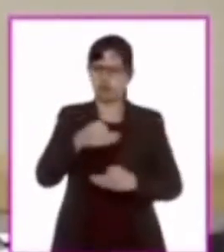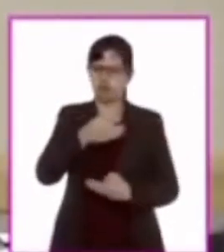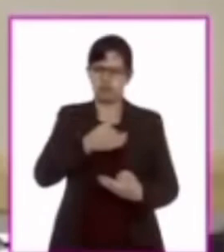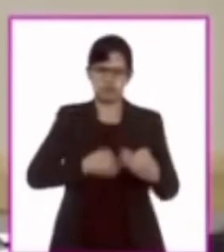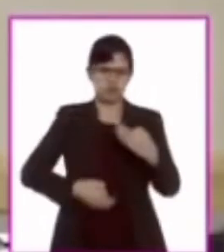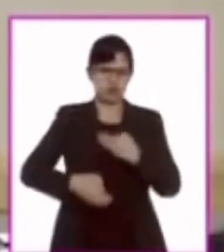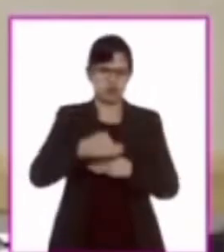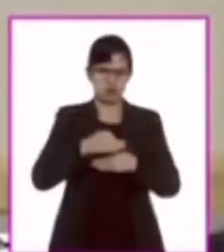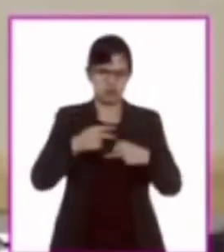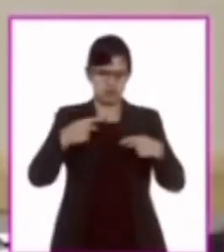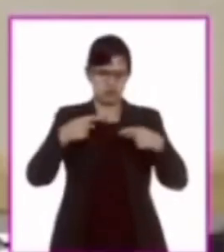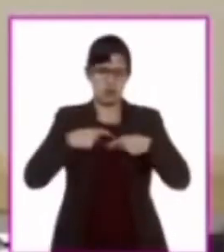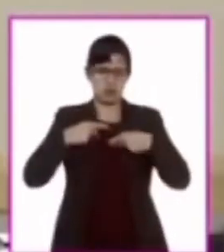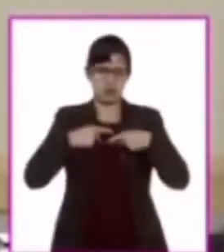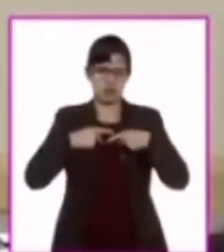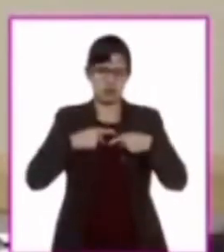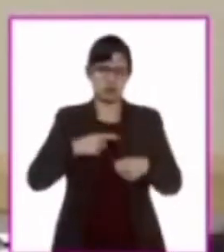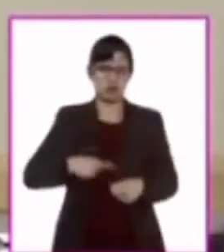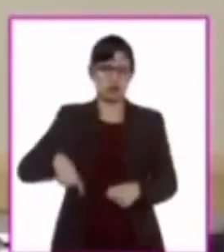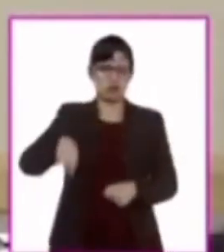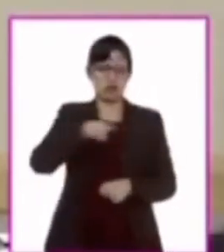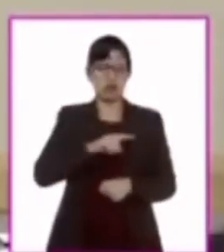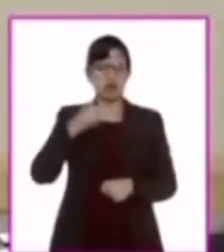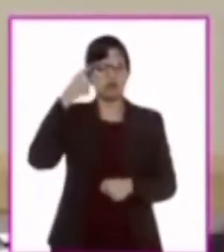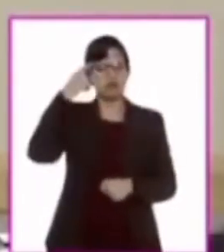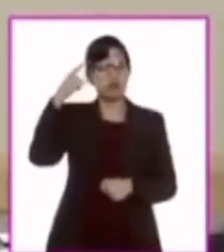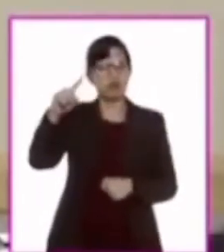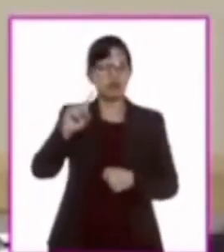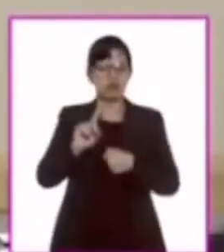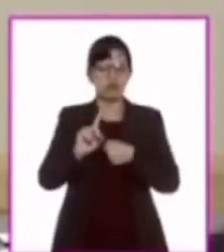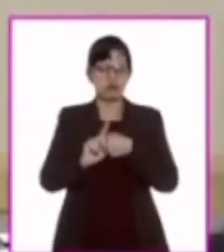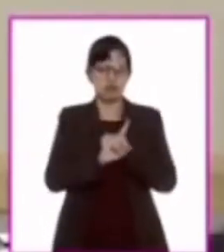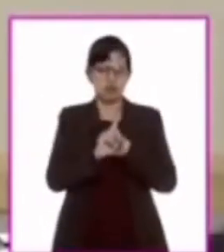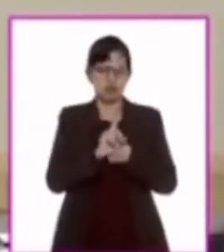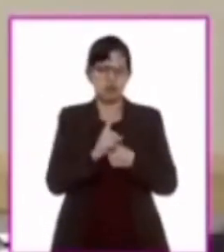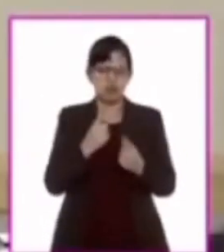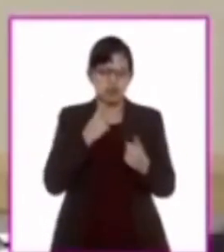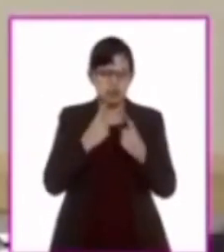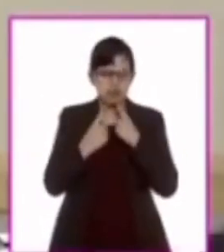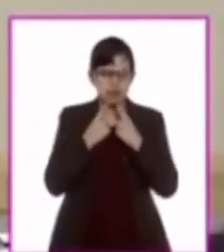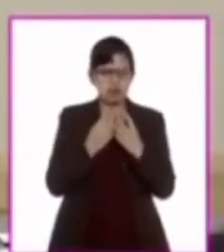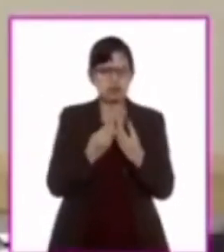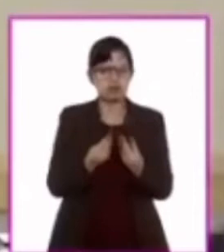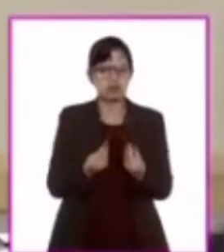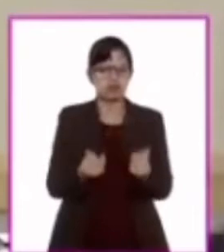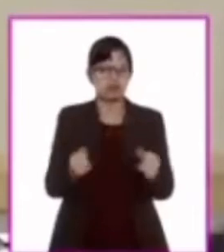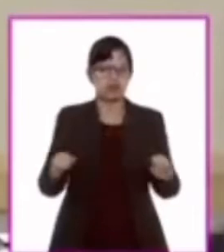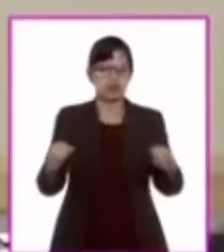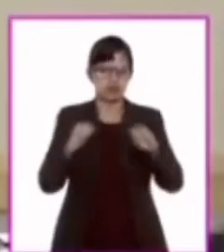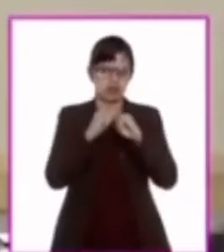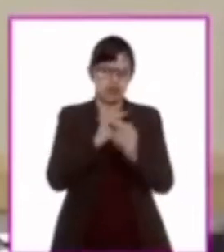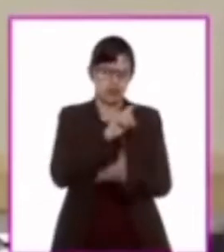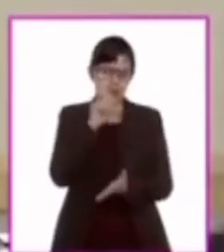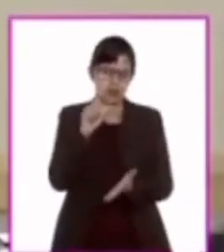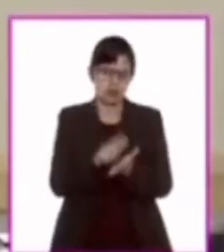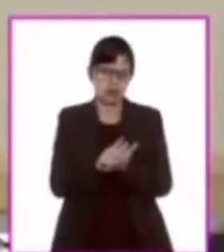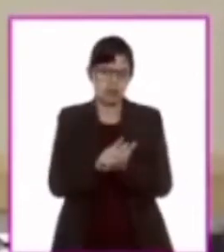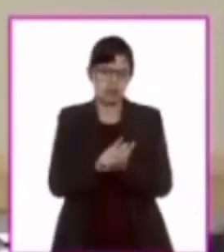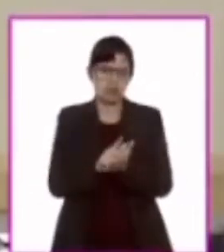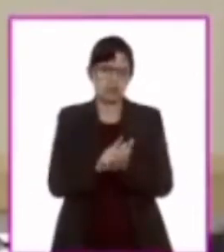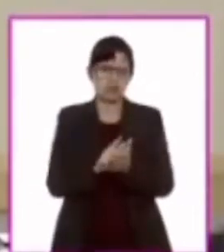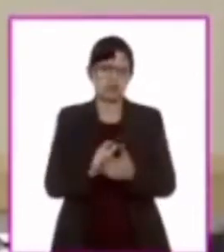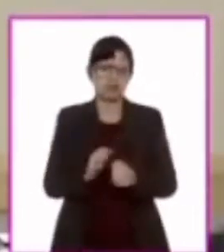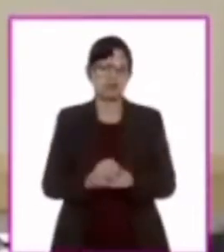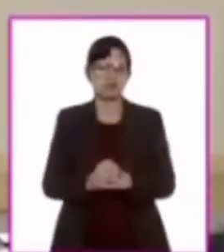integrantes de una sociedad para resolver a través de la institucionalidad y de la ley del estado de